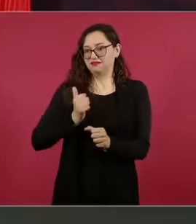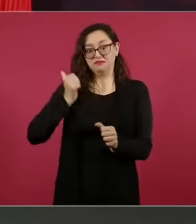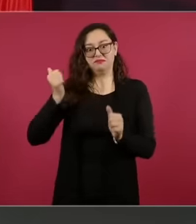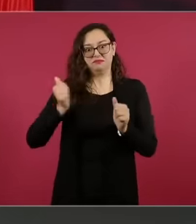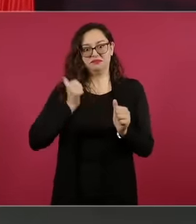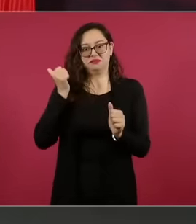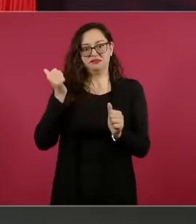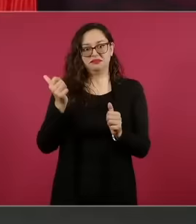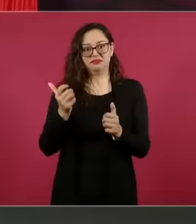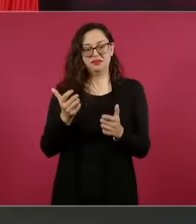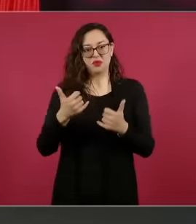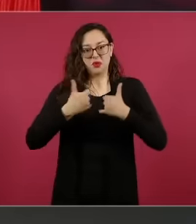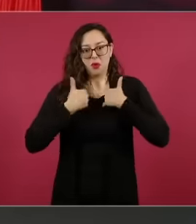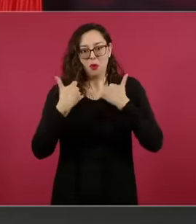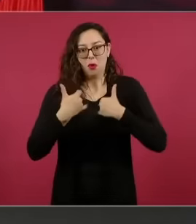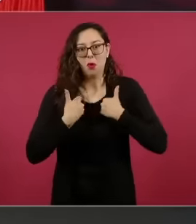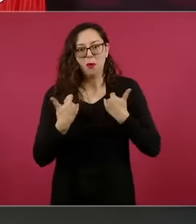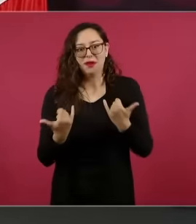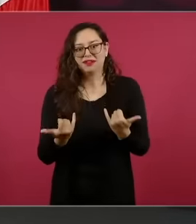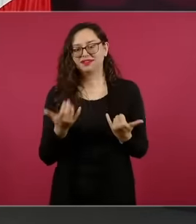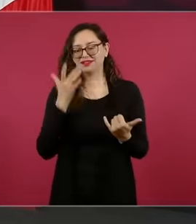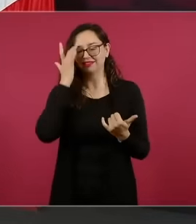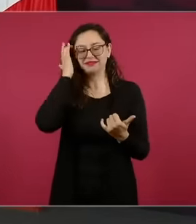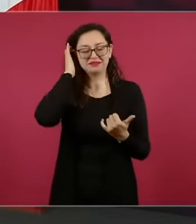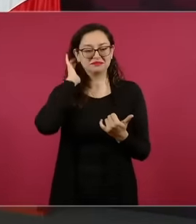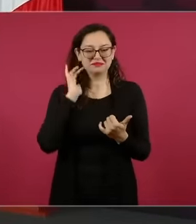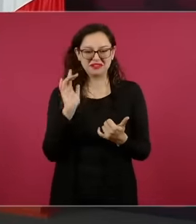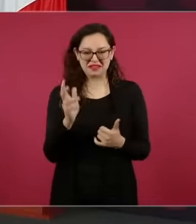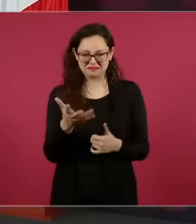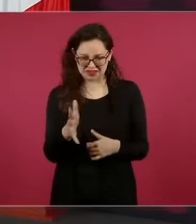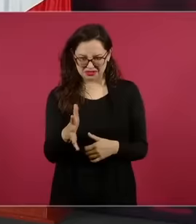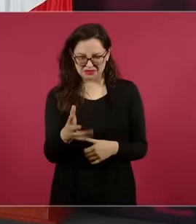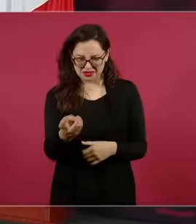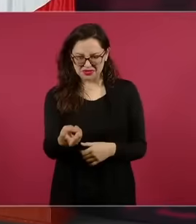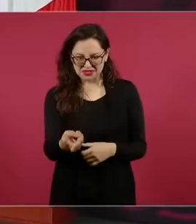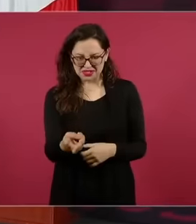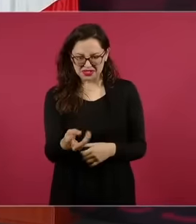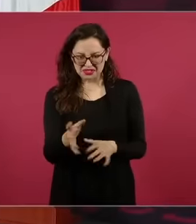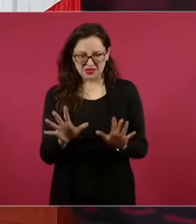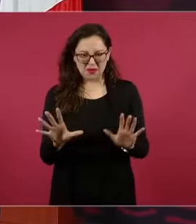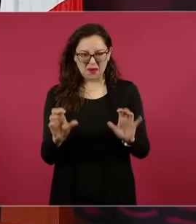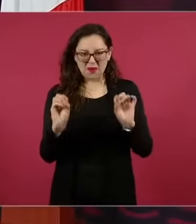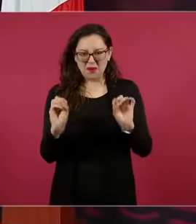Para que se jubilen más jóvenes, algo así, o con